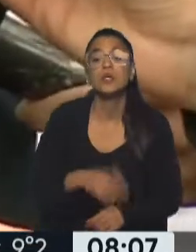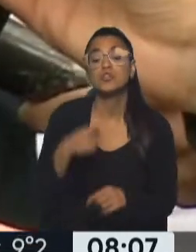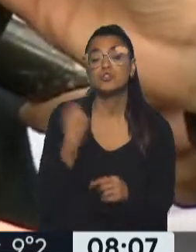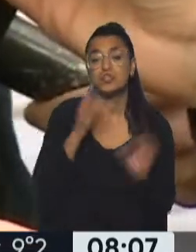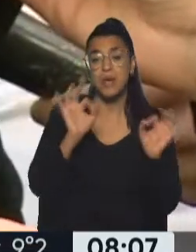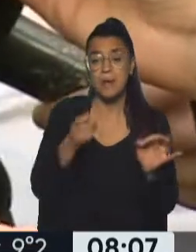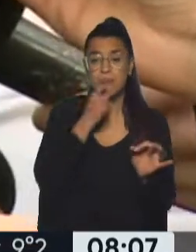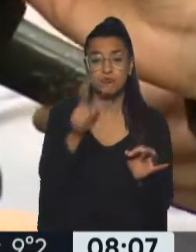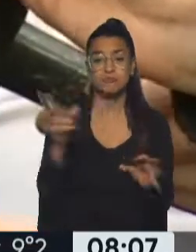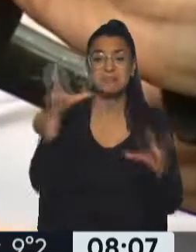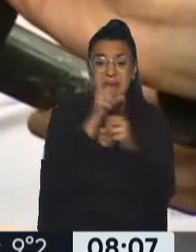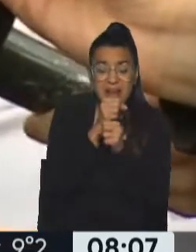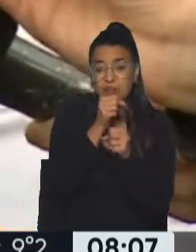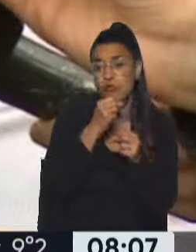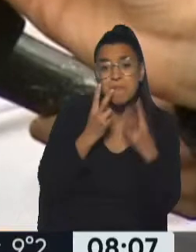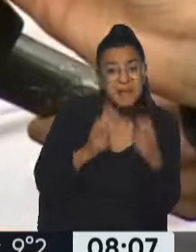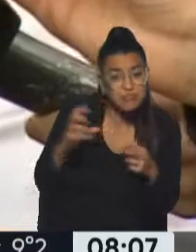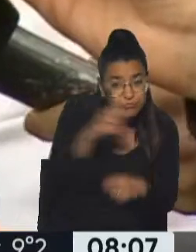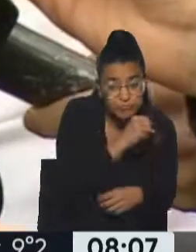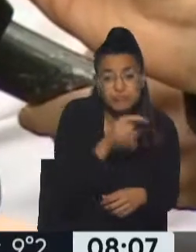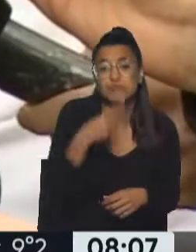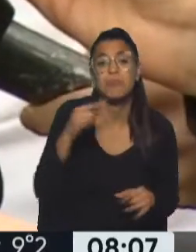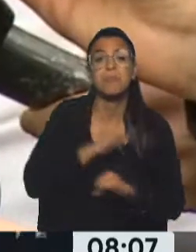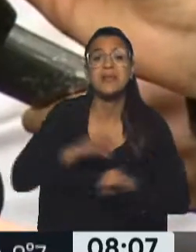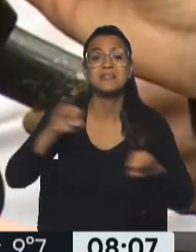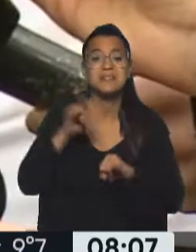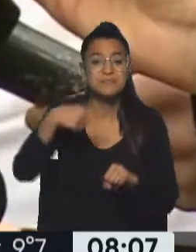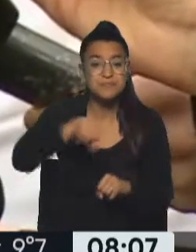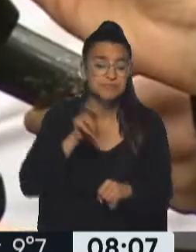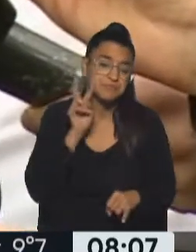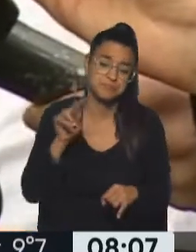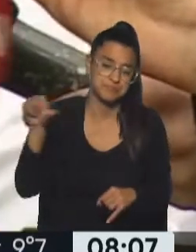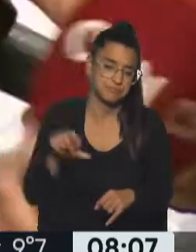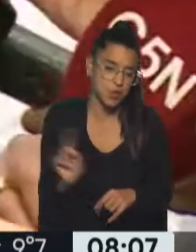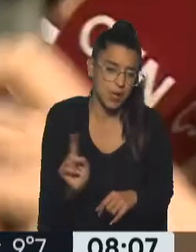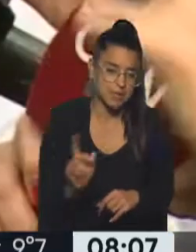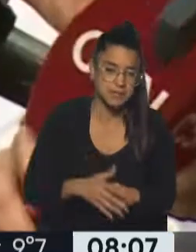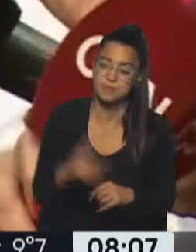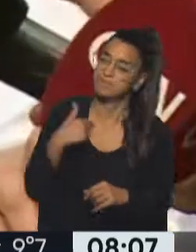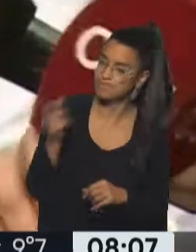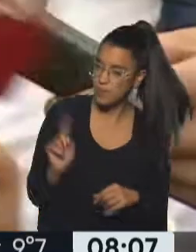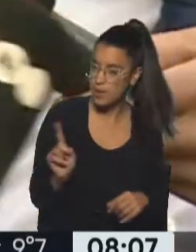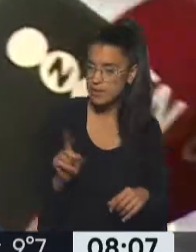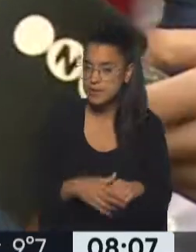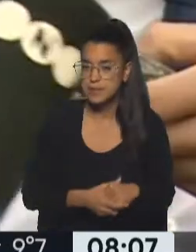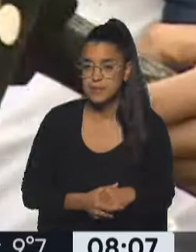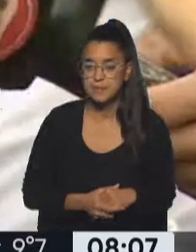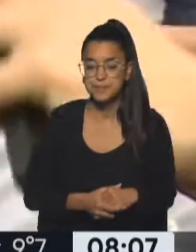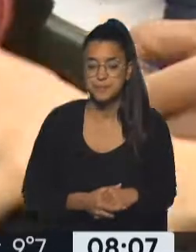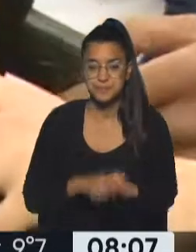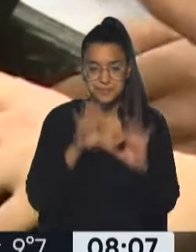de sumario, de ninguna manera los mensajes que han visto son los adecuados. Ahora, entendemos que no existen.